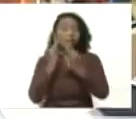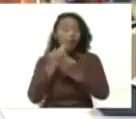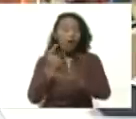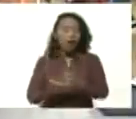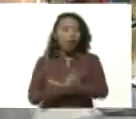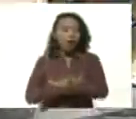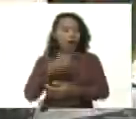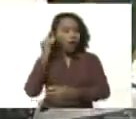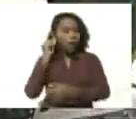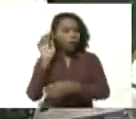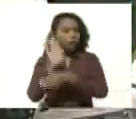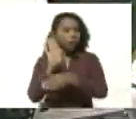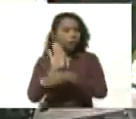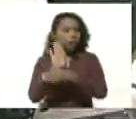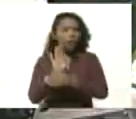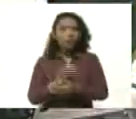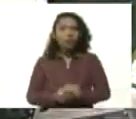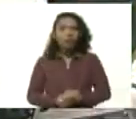hermanas,